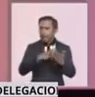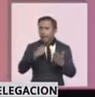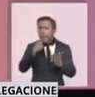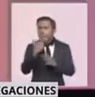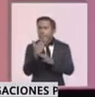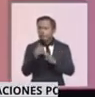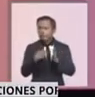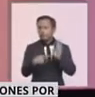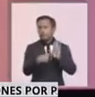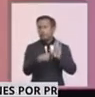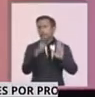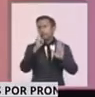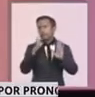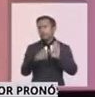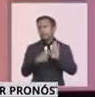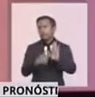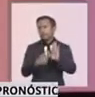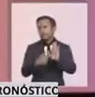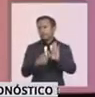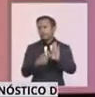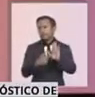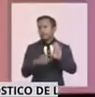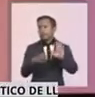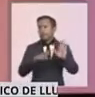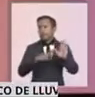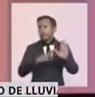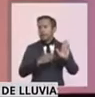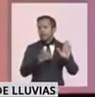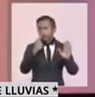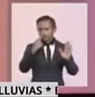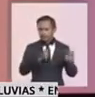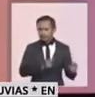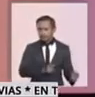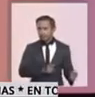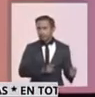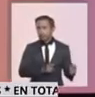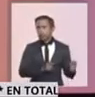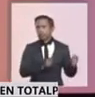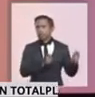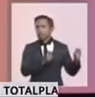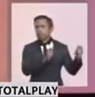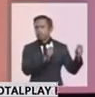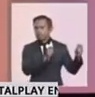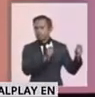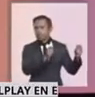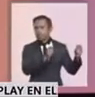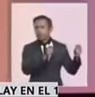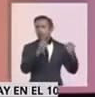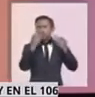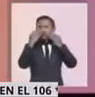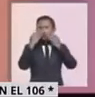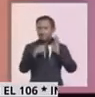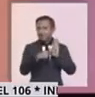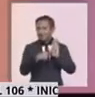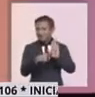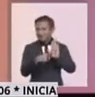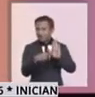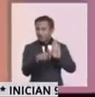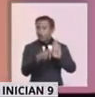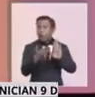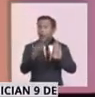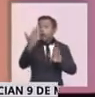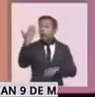cuántos puntos. Todo lo que hacemos en realidad, Leonardo, y lo digo por mis colegas, y es